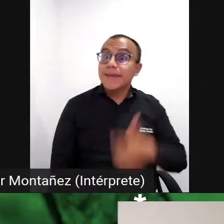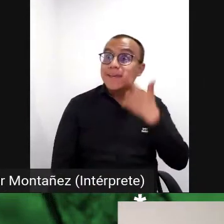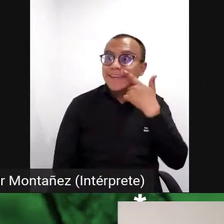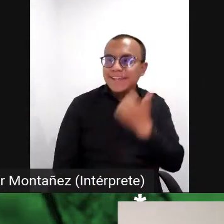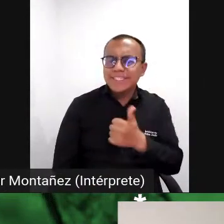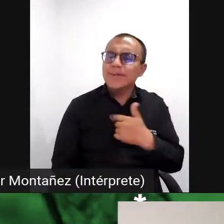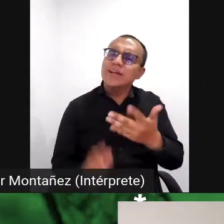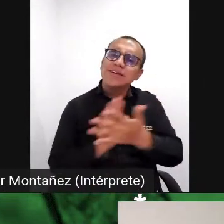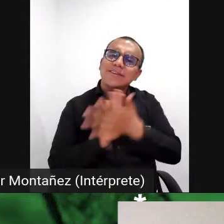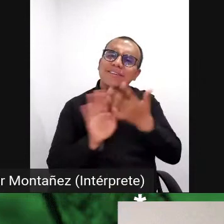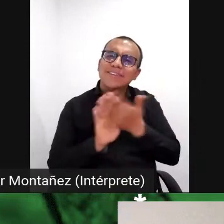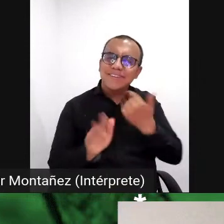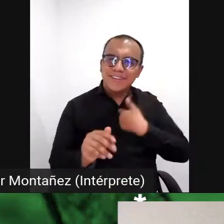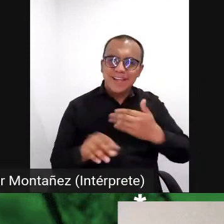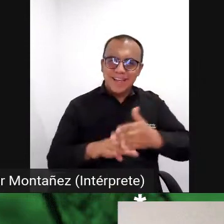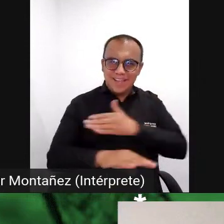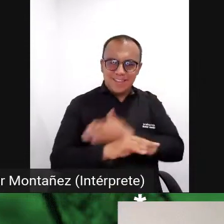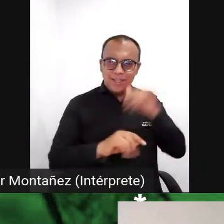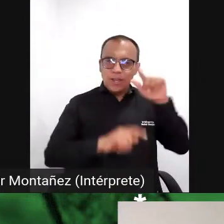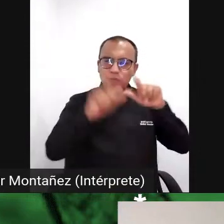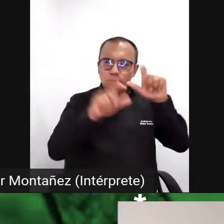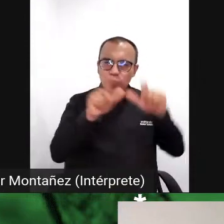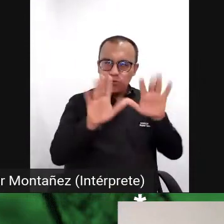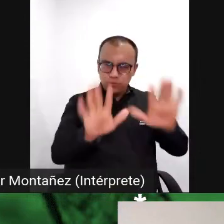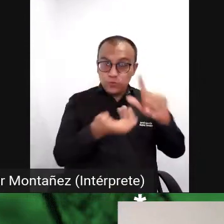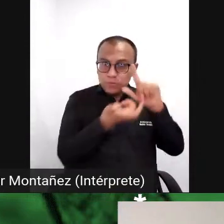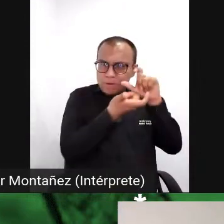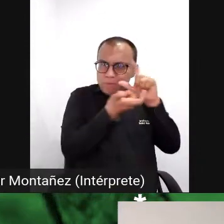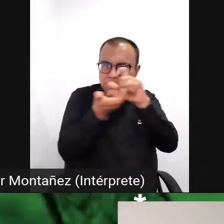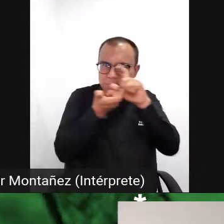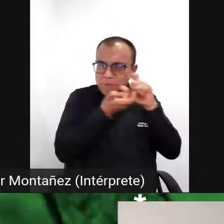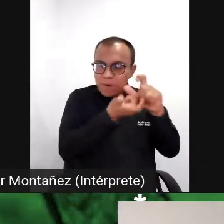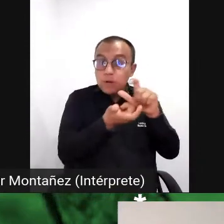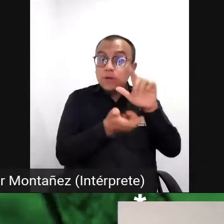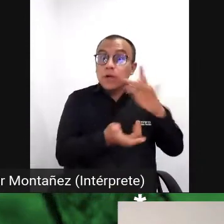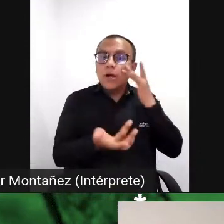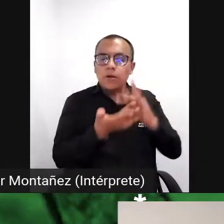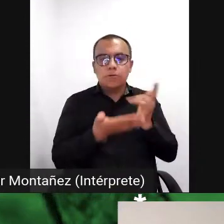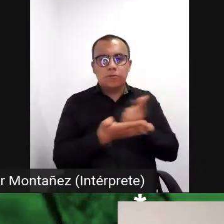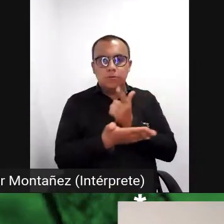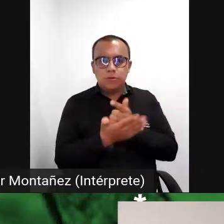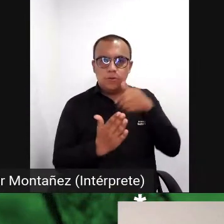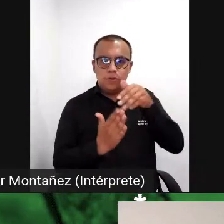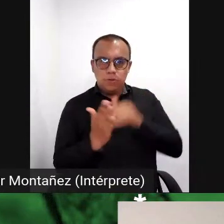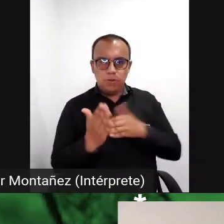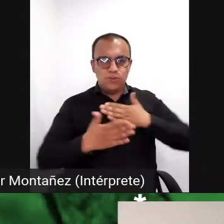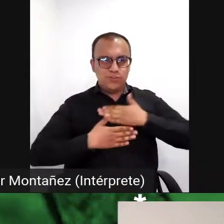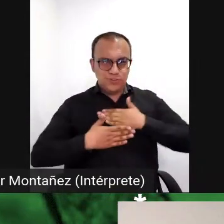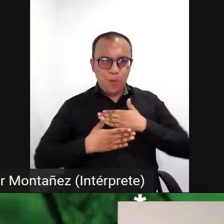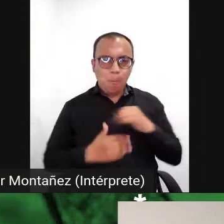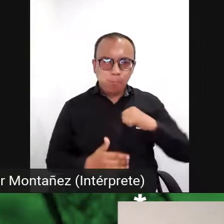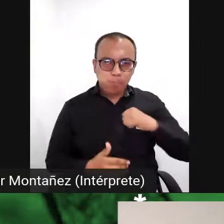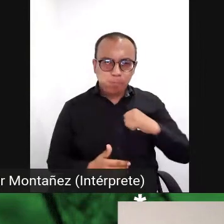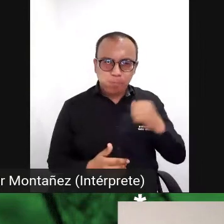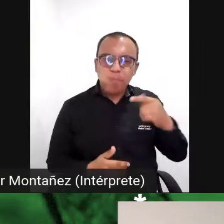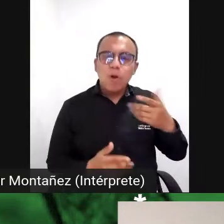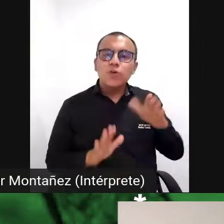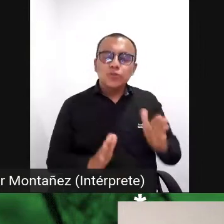ahí, por ejemplo, del tema de la fotografía, es muy impactante, ¿no? Porque cuando uno muestra el libro, yo tengo mi edición de